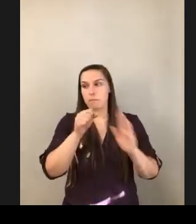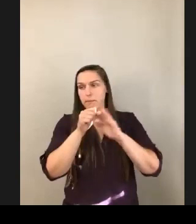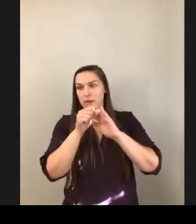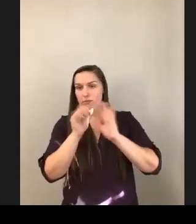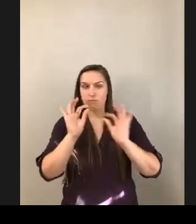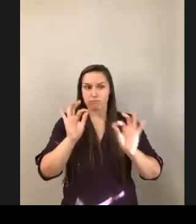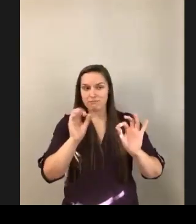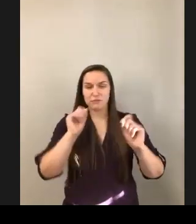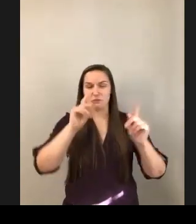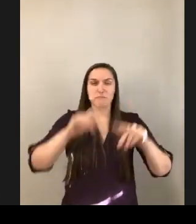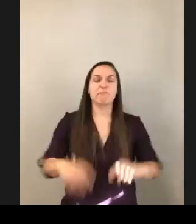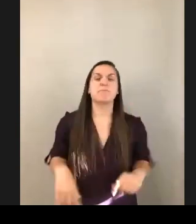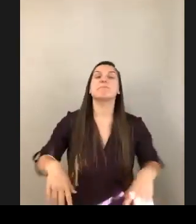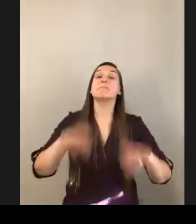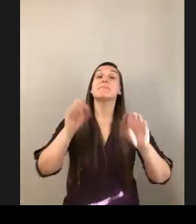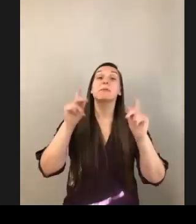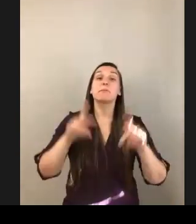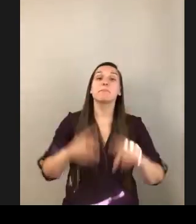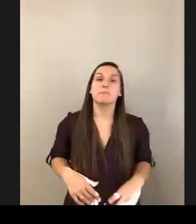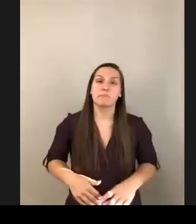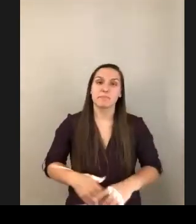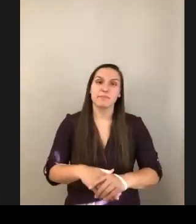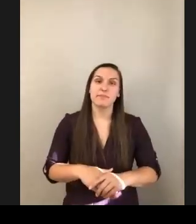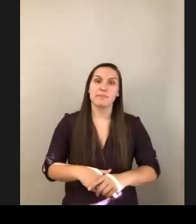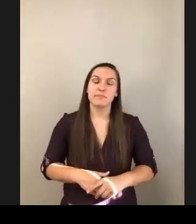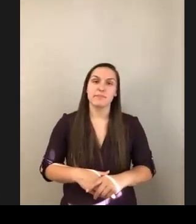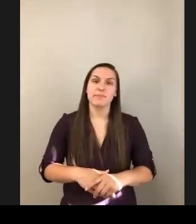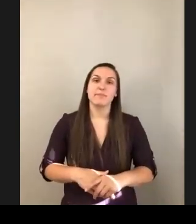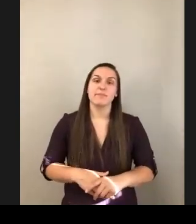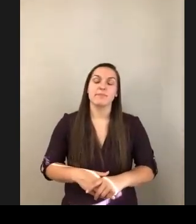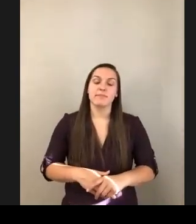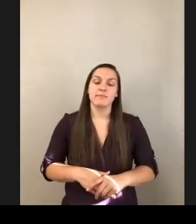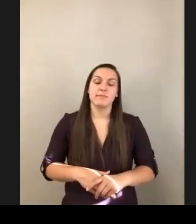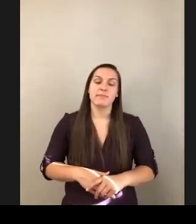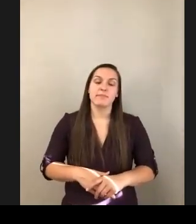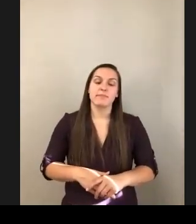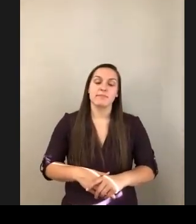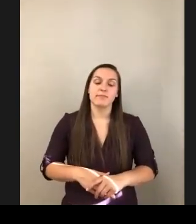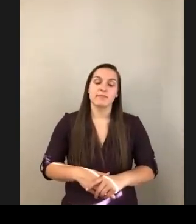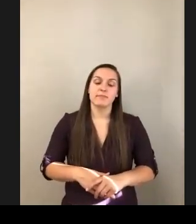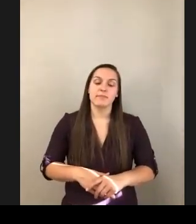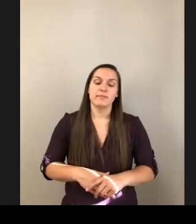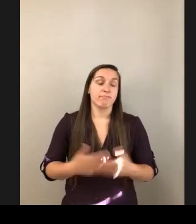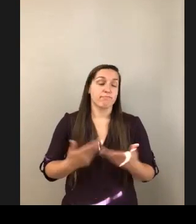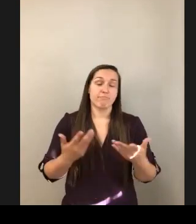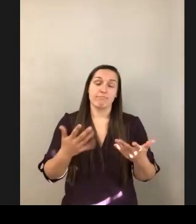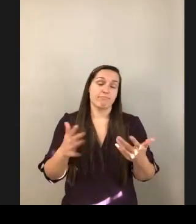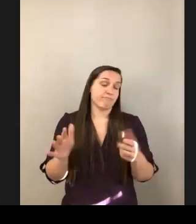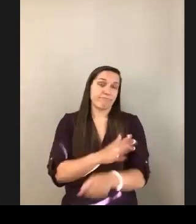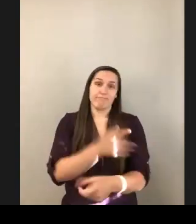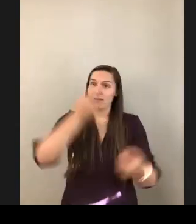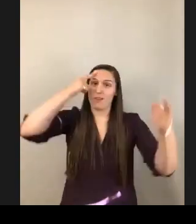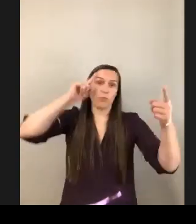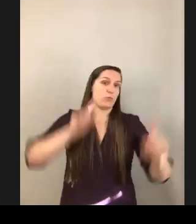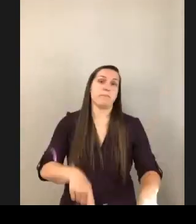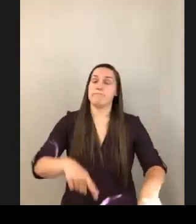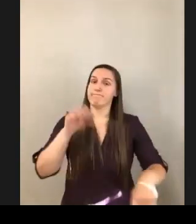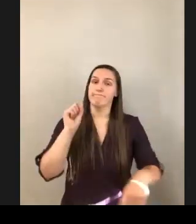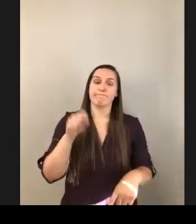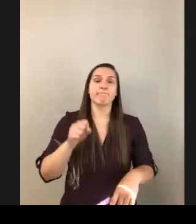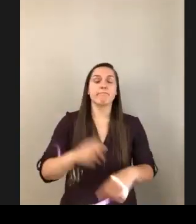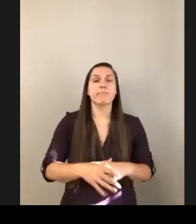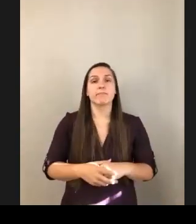No puede prender el micrófono. Yo Absolutamente estoy de